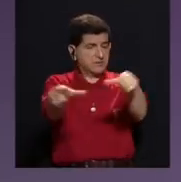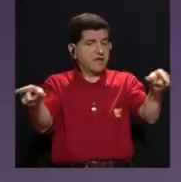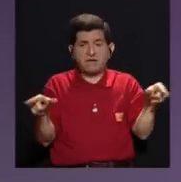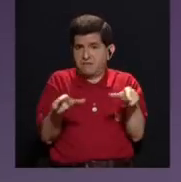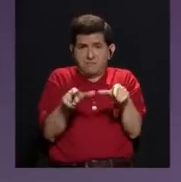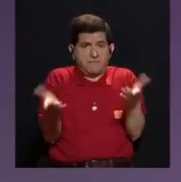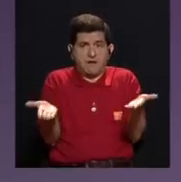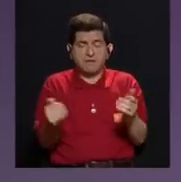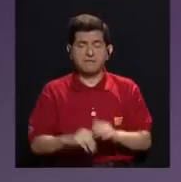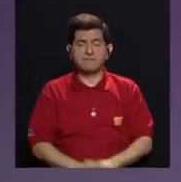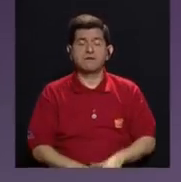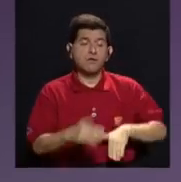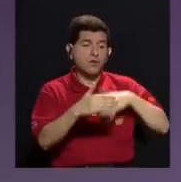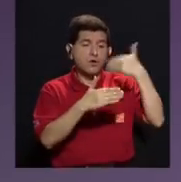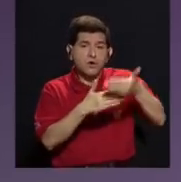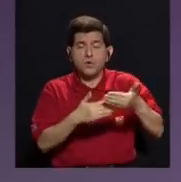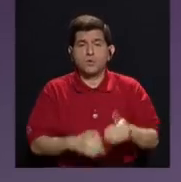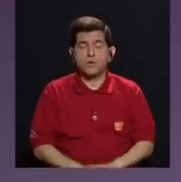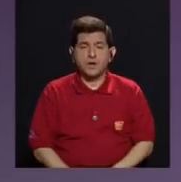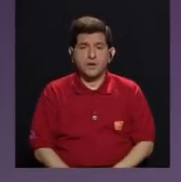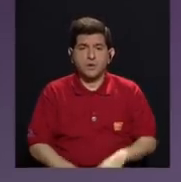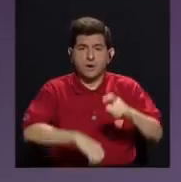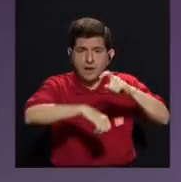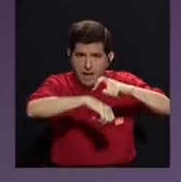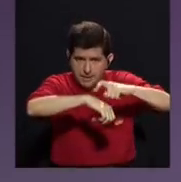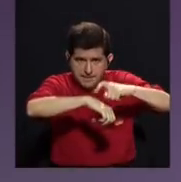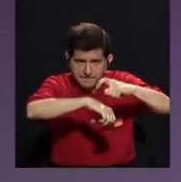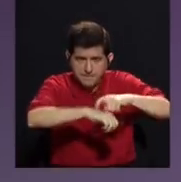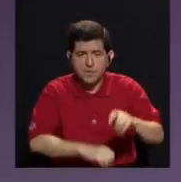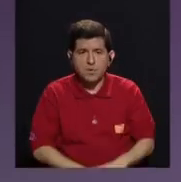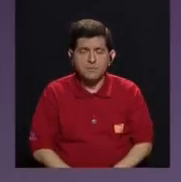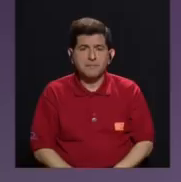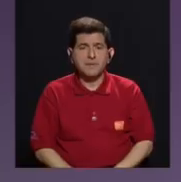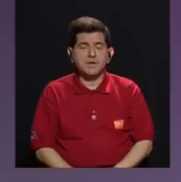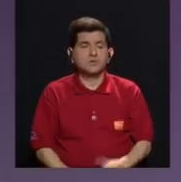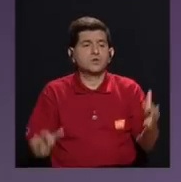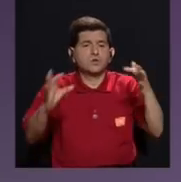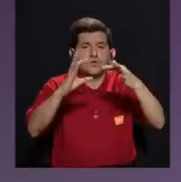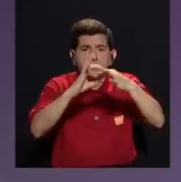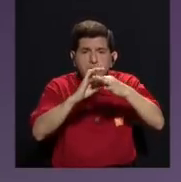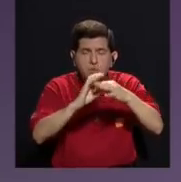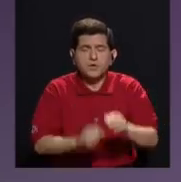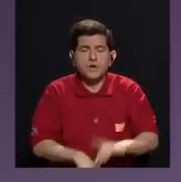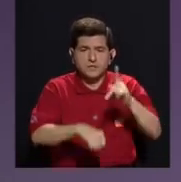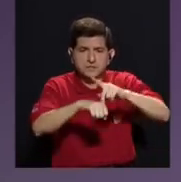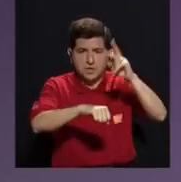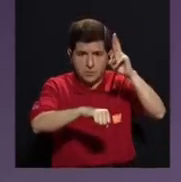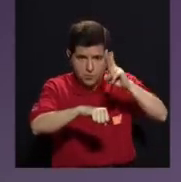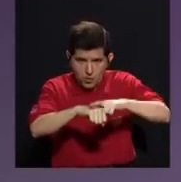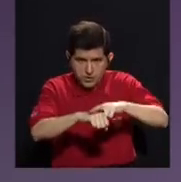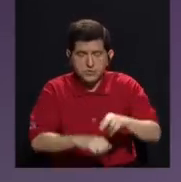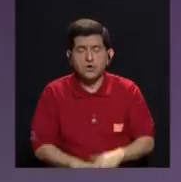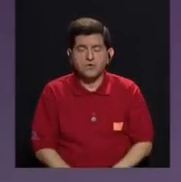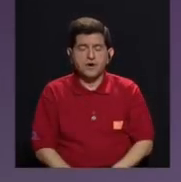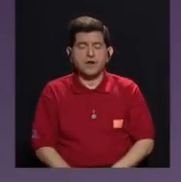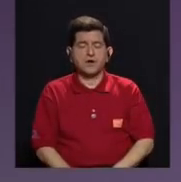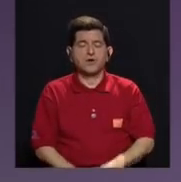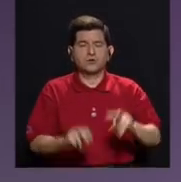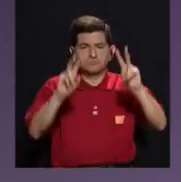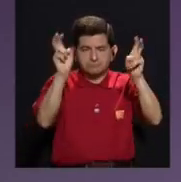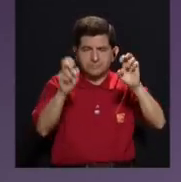y luego con el advenimiento verdades del estado libre asociado de puerto rico en lo que conocemos como el el a que es